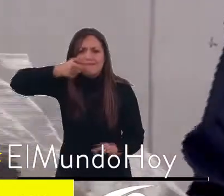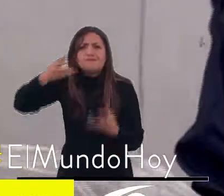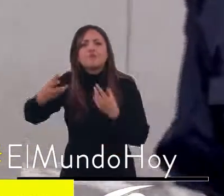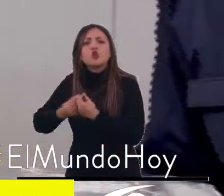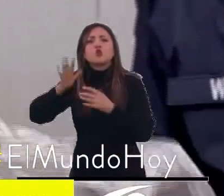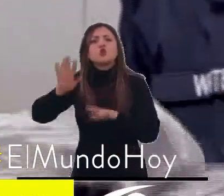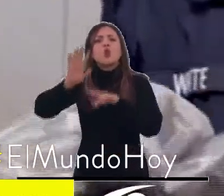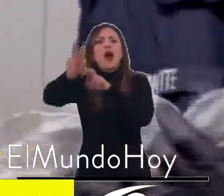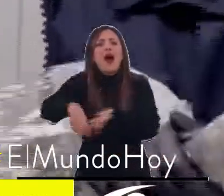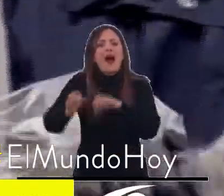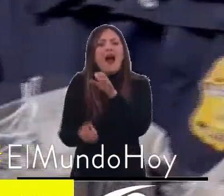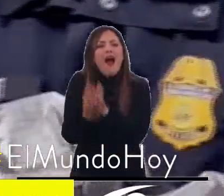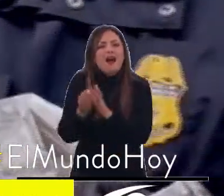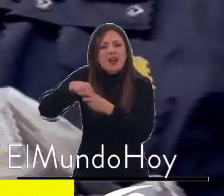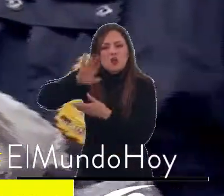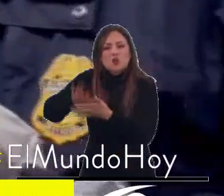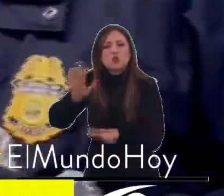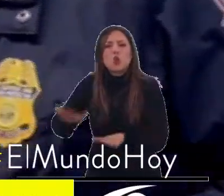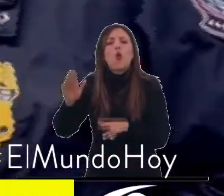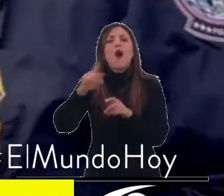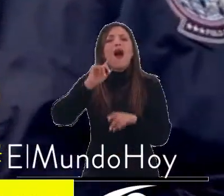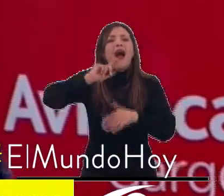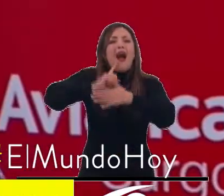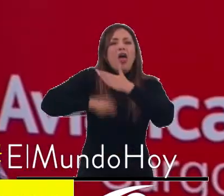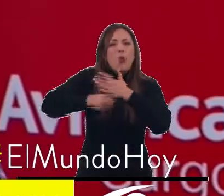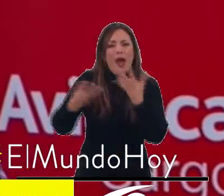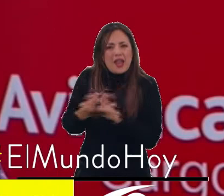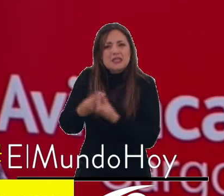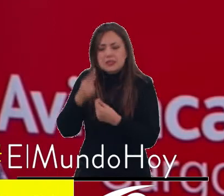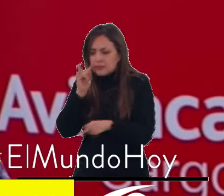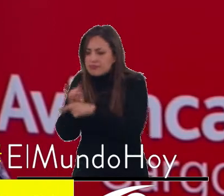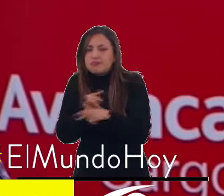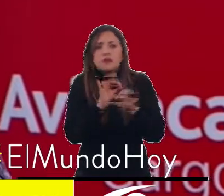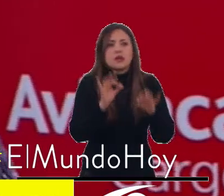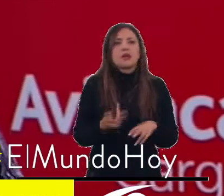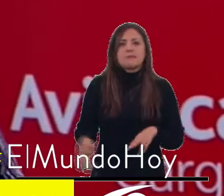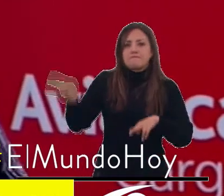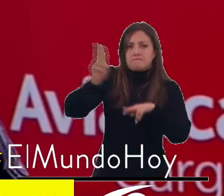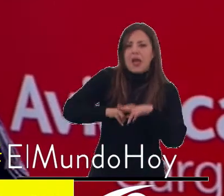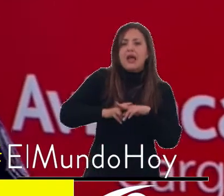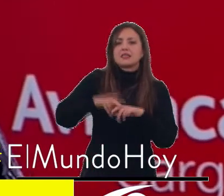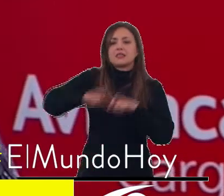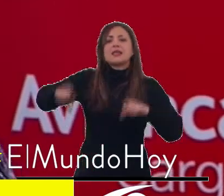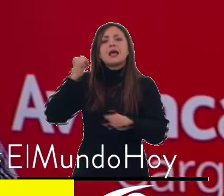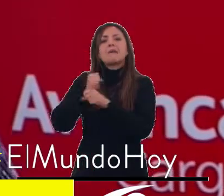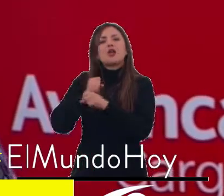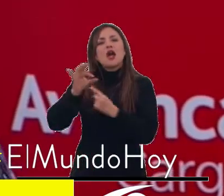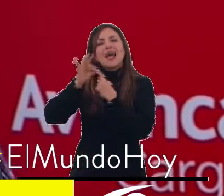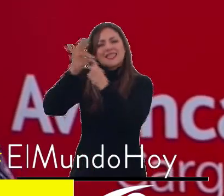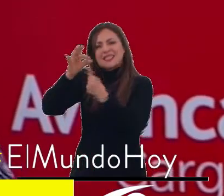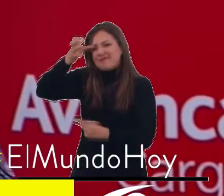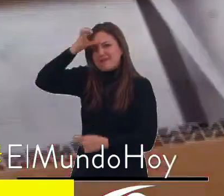de Agricultura de la Oficina de Aduanas. Sí, hemos incrementado el número de empleados especialistas